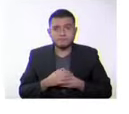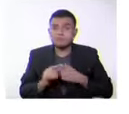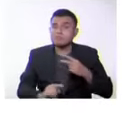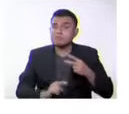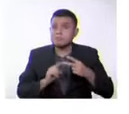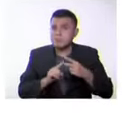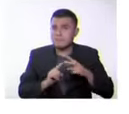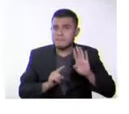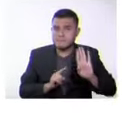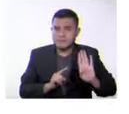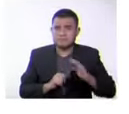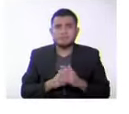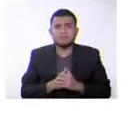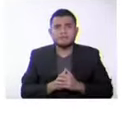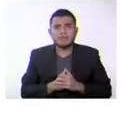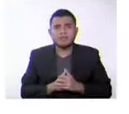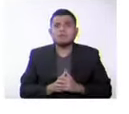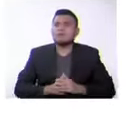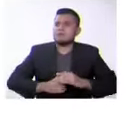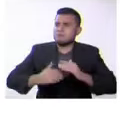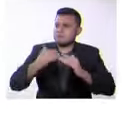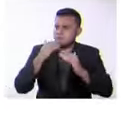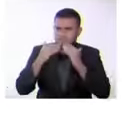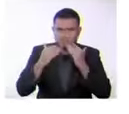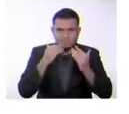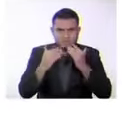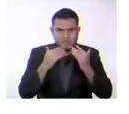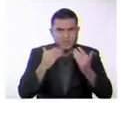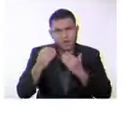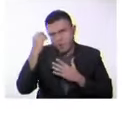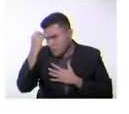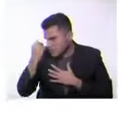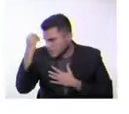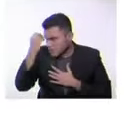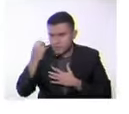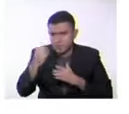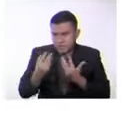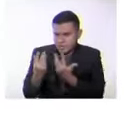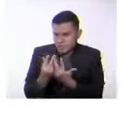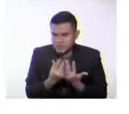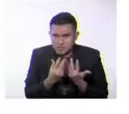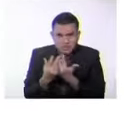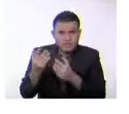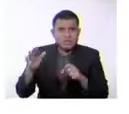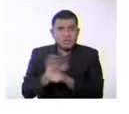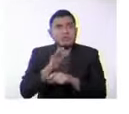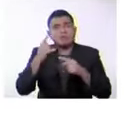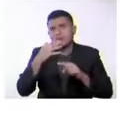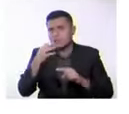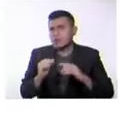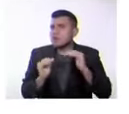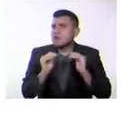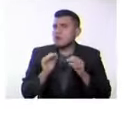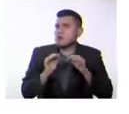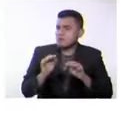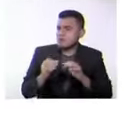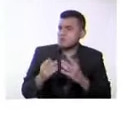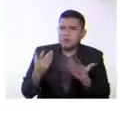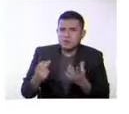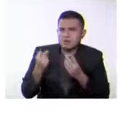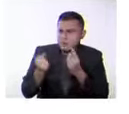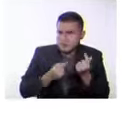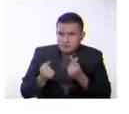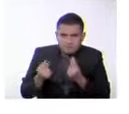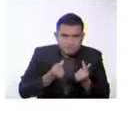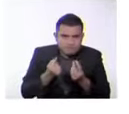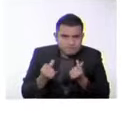Literal B, expresan las opiniones de todos los sectores de la sociedad y fortalecen los procesos democráticos